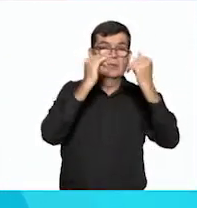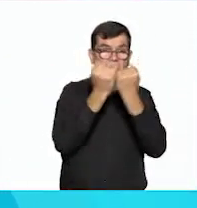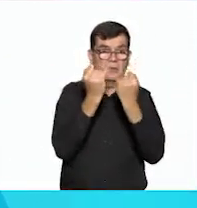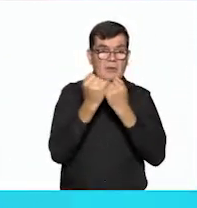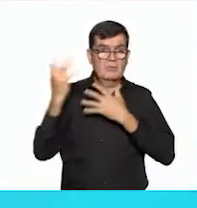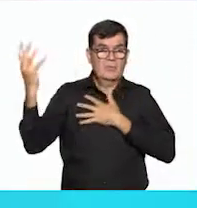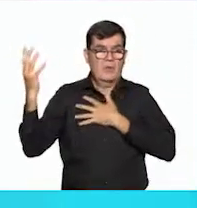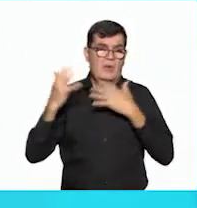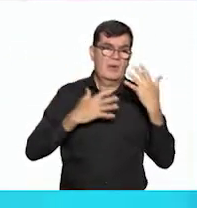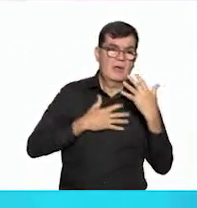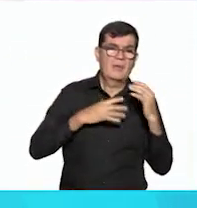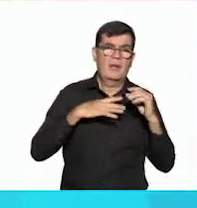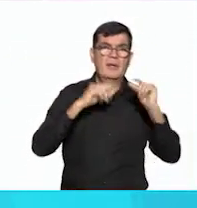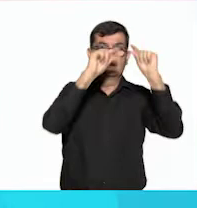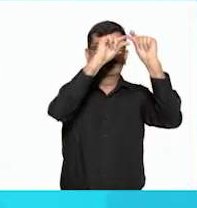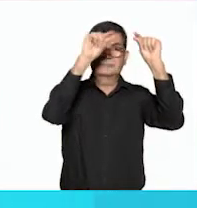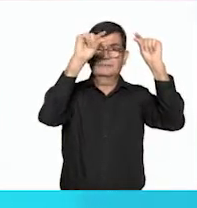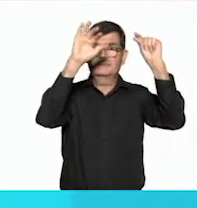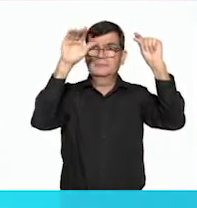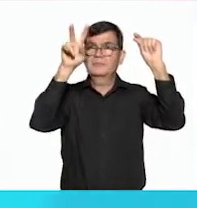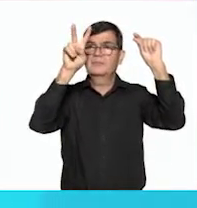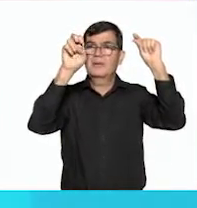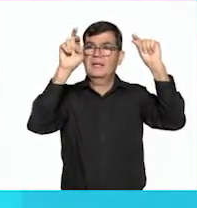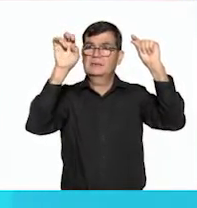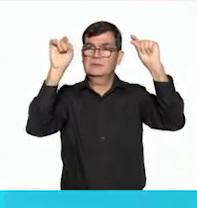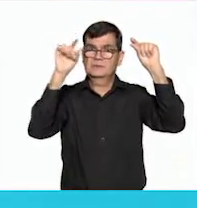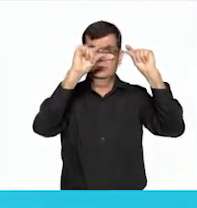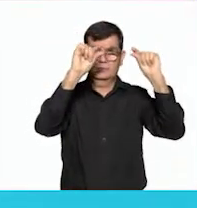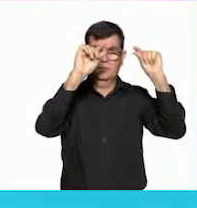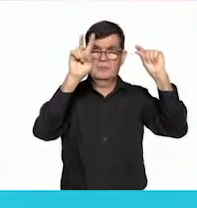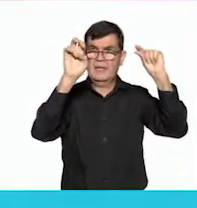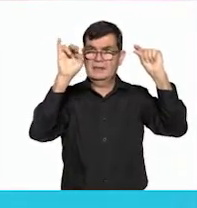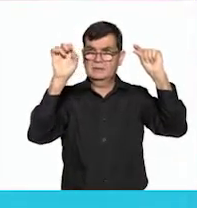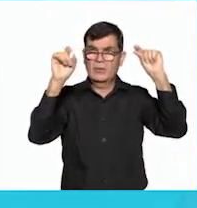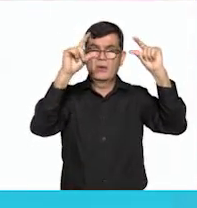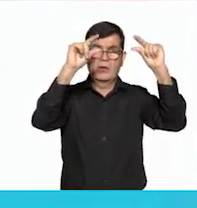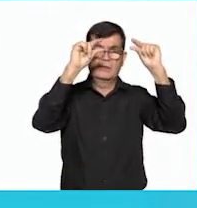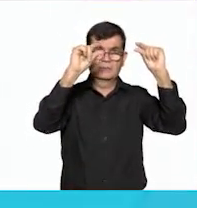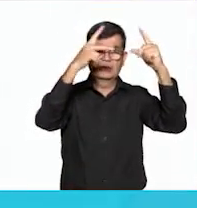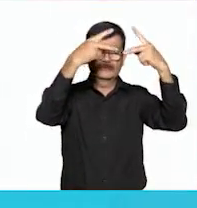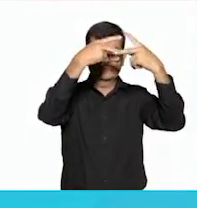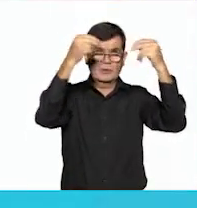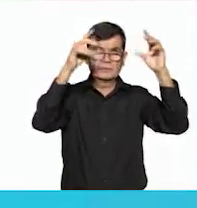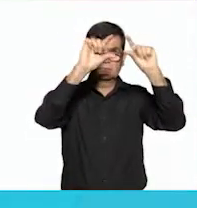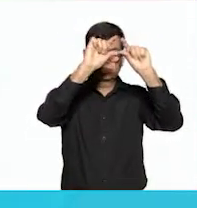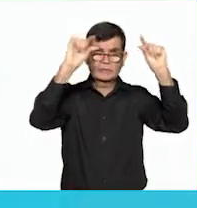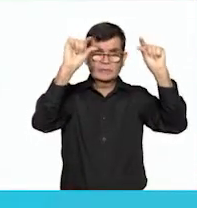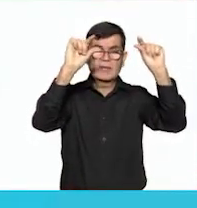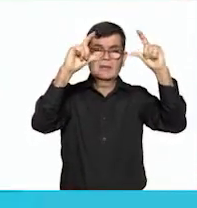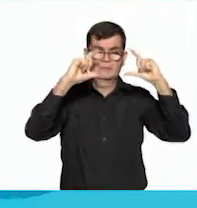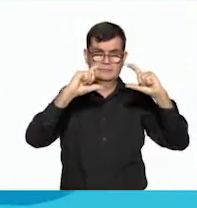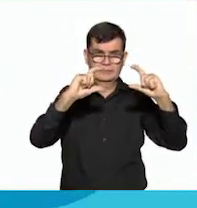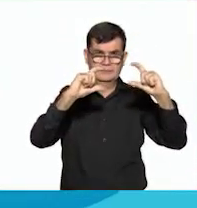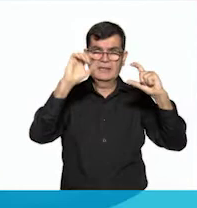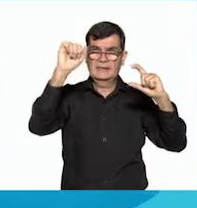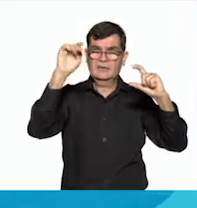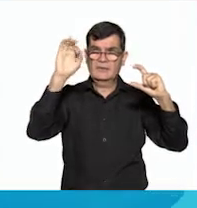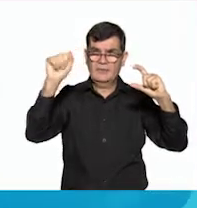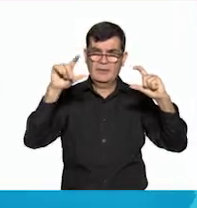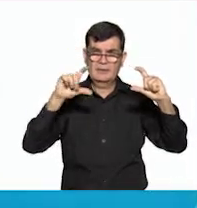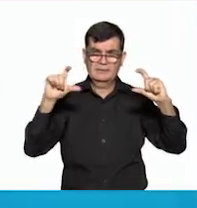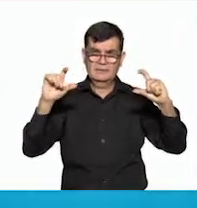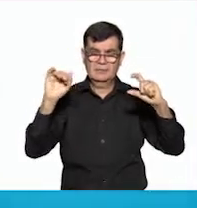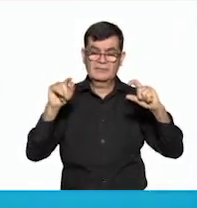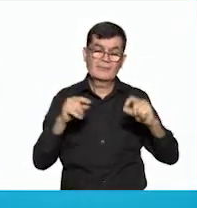se escriben en verso y están formadas por estrofas. La diferencia es que el poema lo